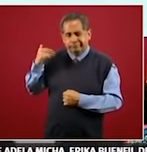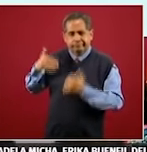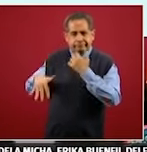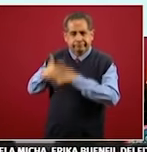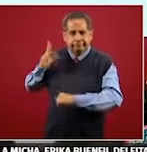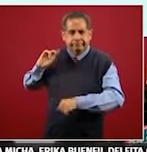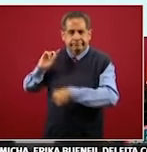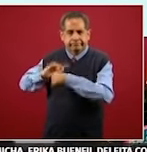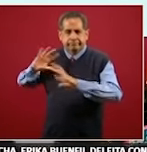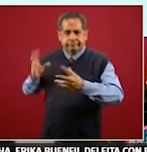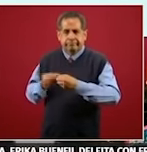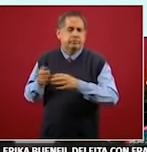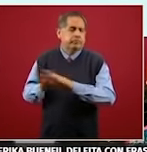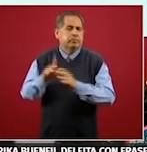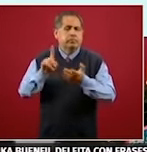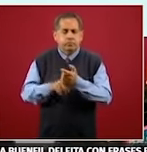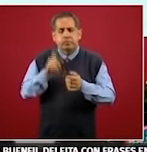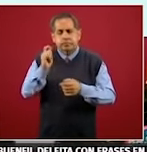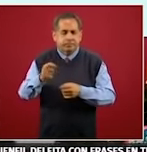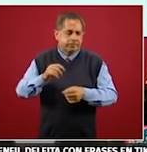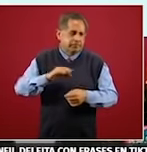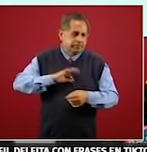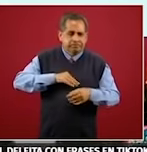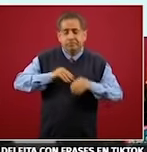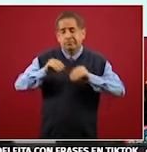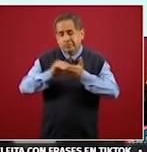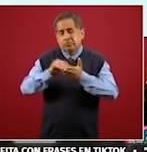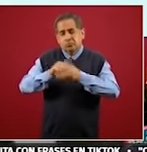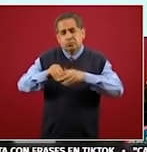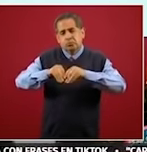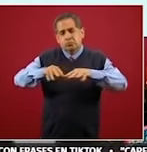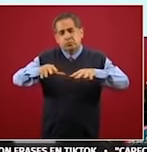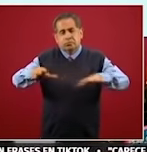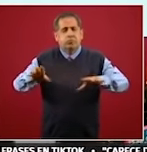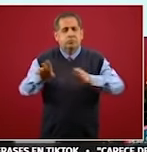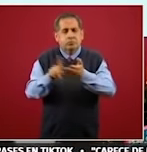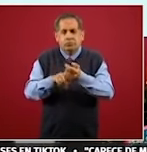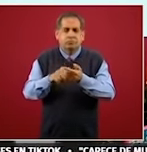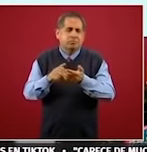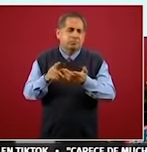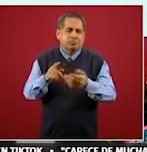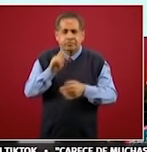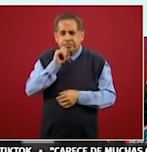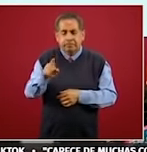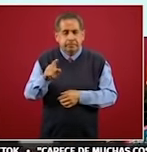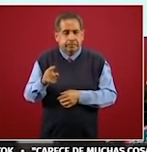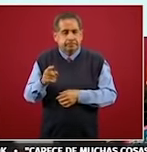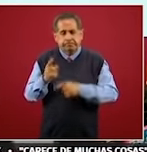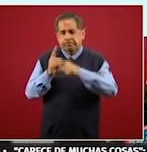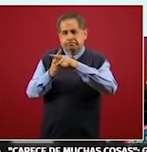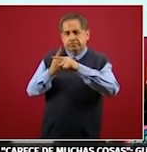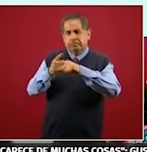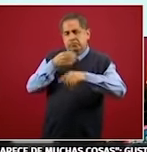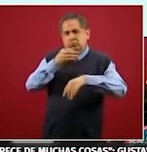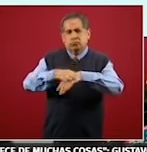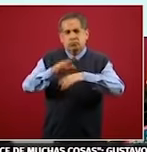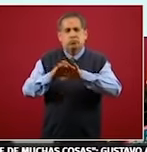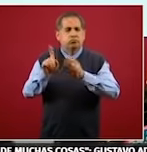15 días, lo que muestra todavía una epidemia que está en importante actividad, aunque con una señal muy positiva